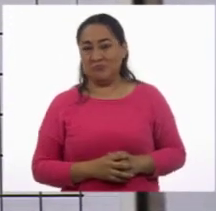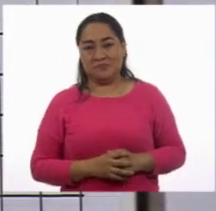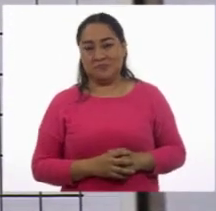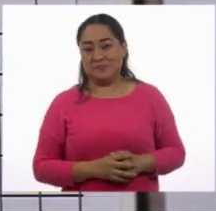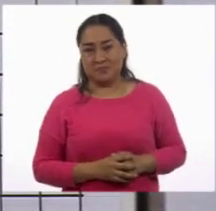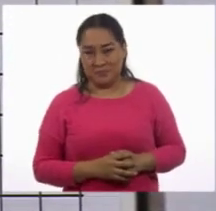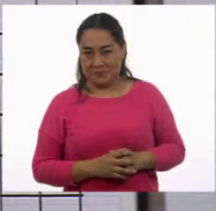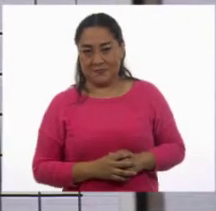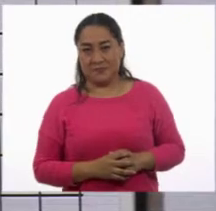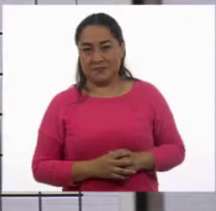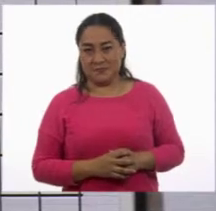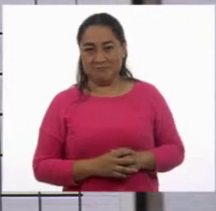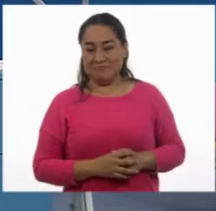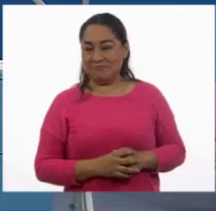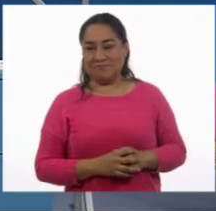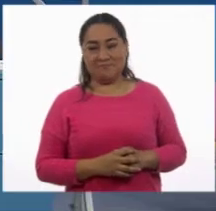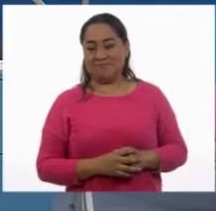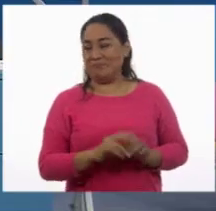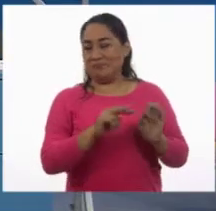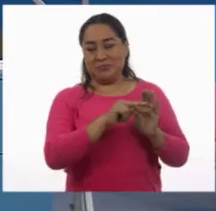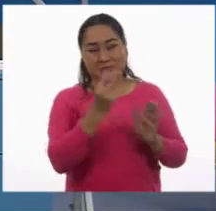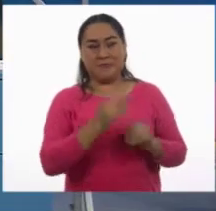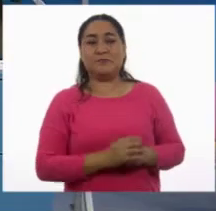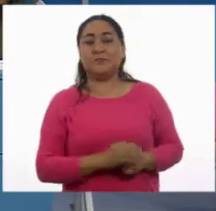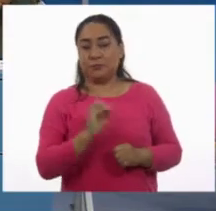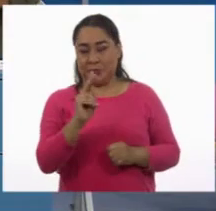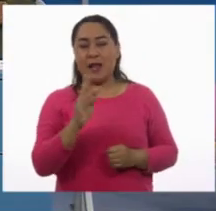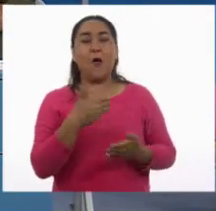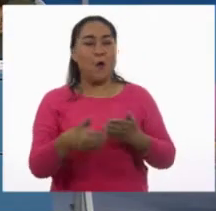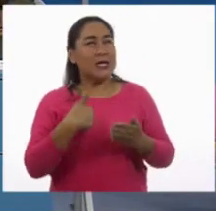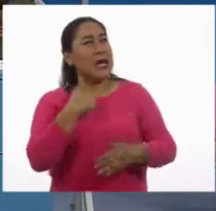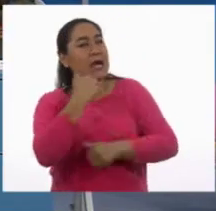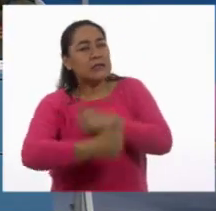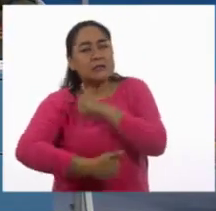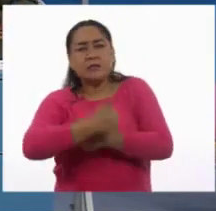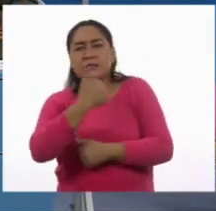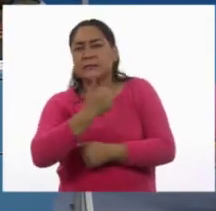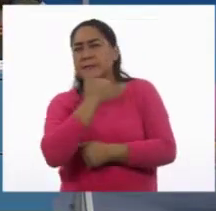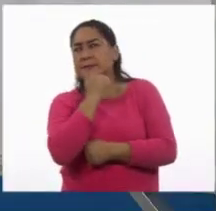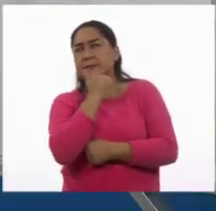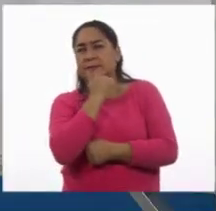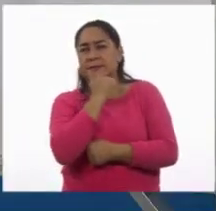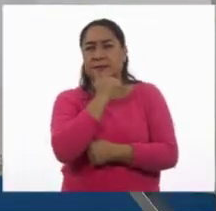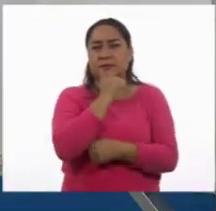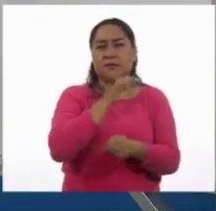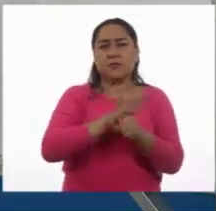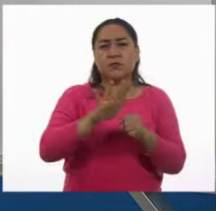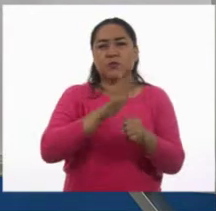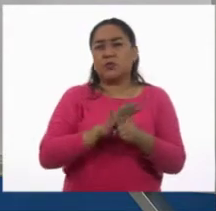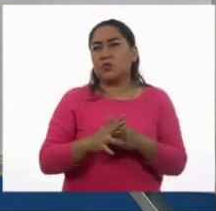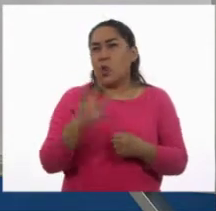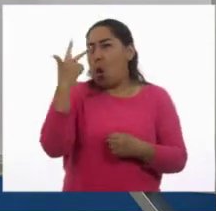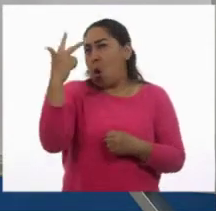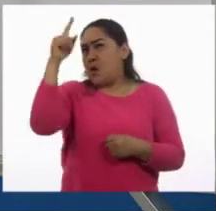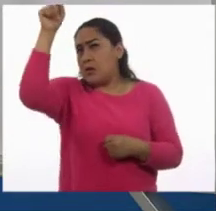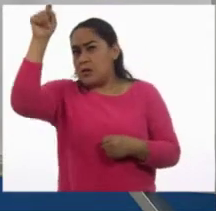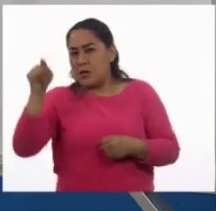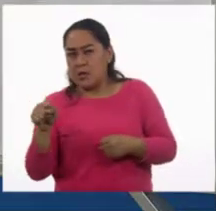agua. A ver, ya mencioné. Ok. En el 8G tienes una